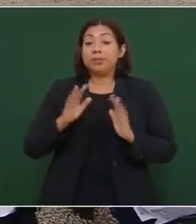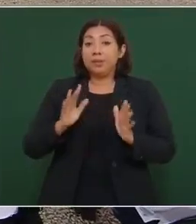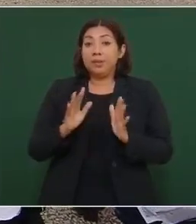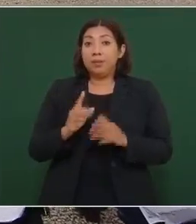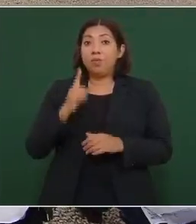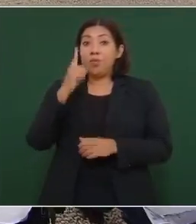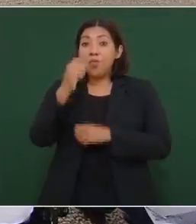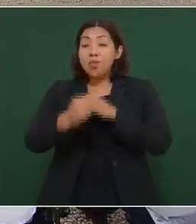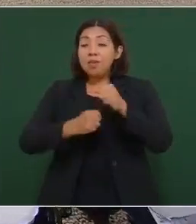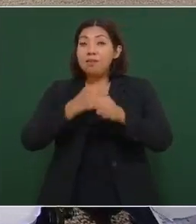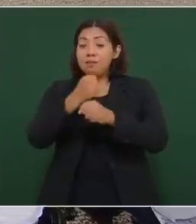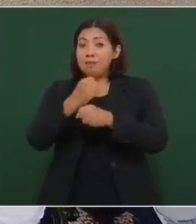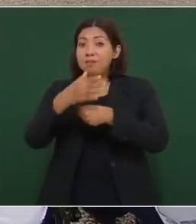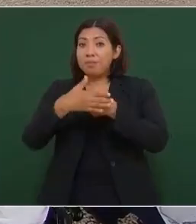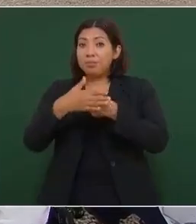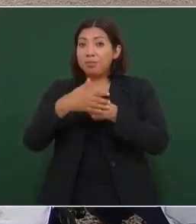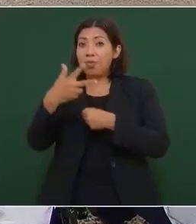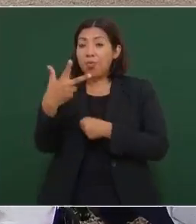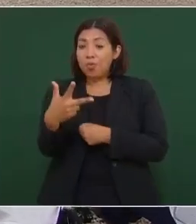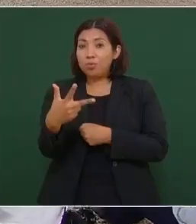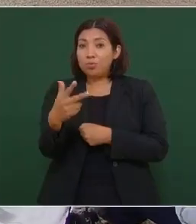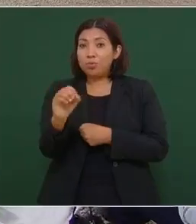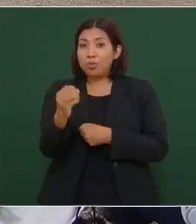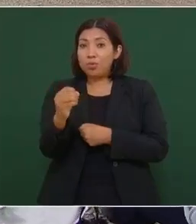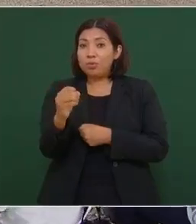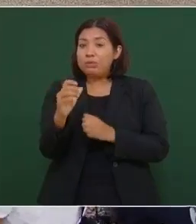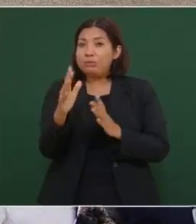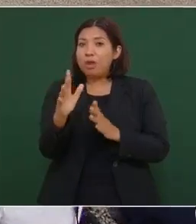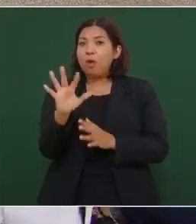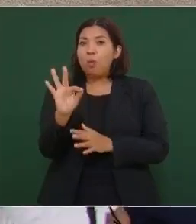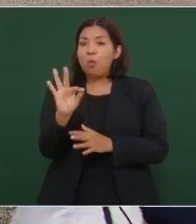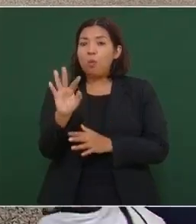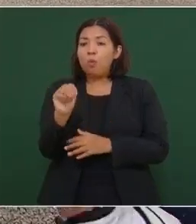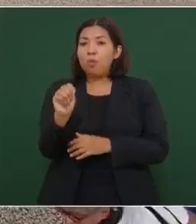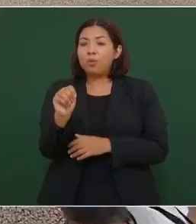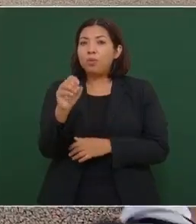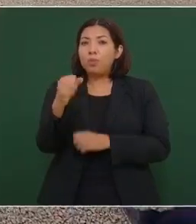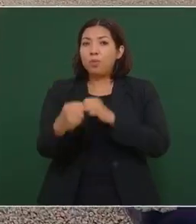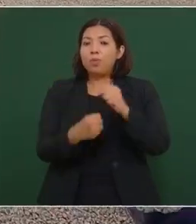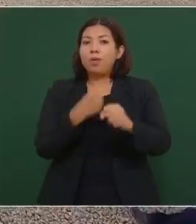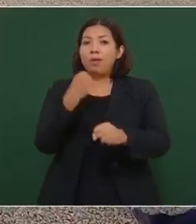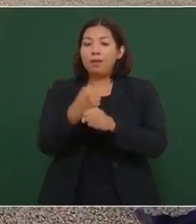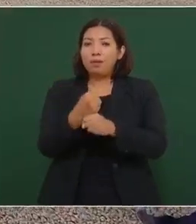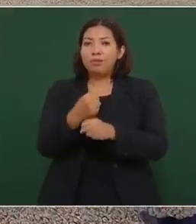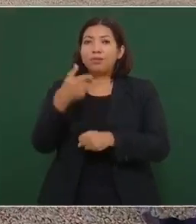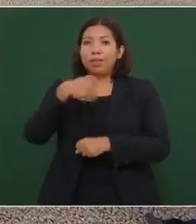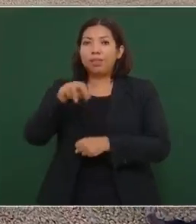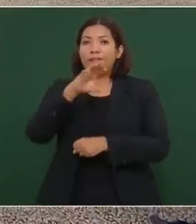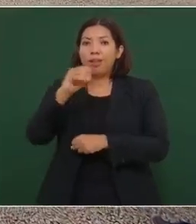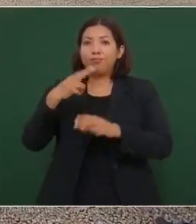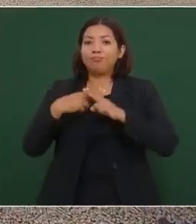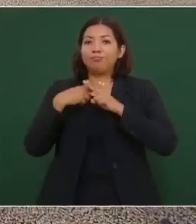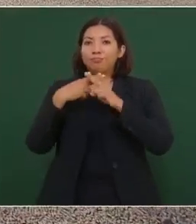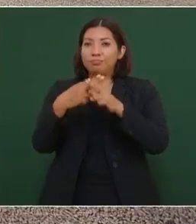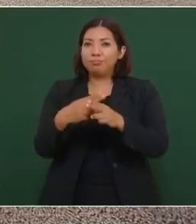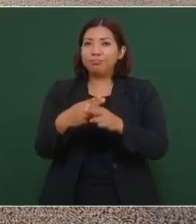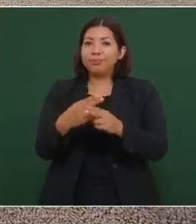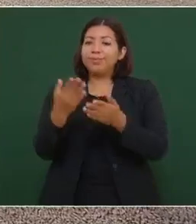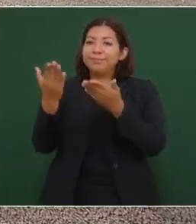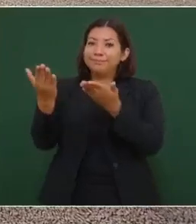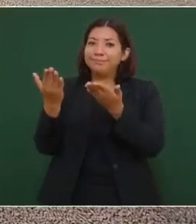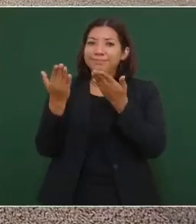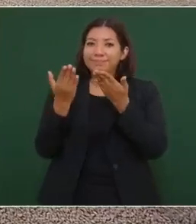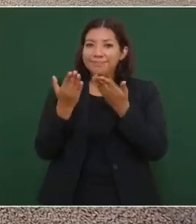estado Quintana Roo, el 8 estaremos cumpliendo 49 años, señor presidente, y rápidamente quiero darle la bienvenida en